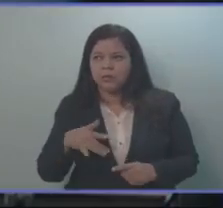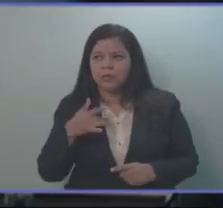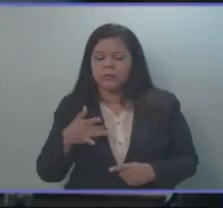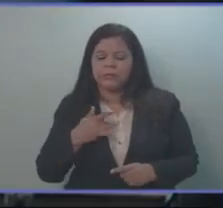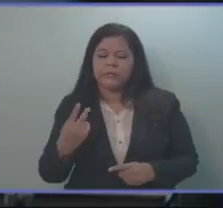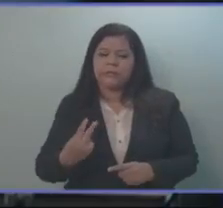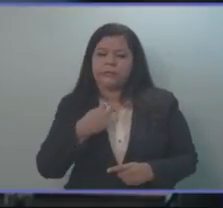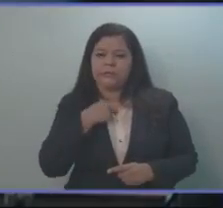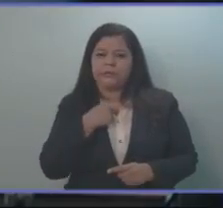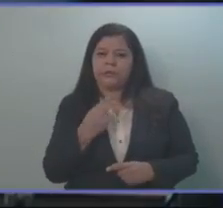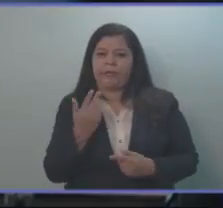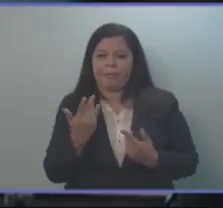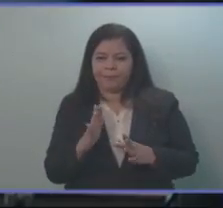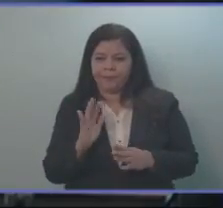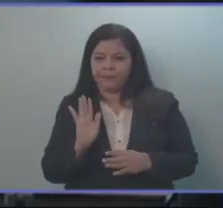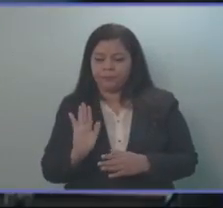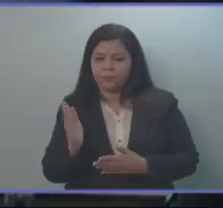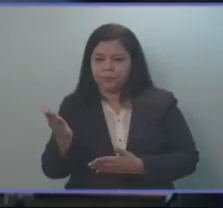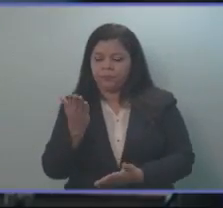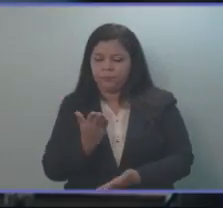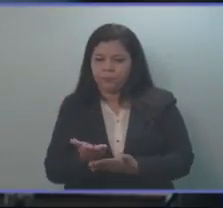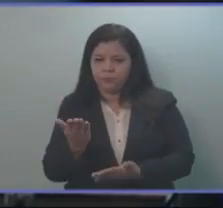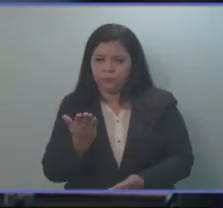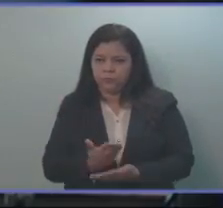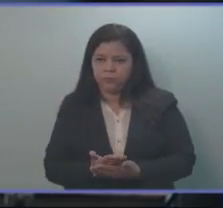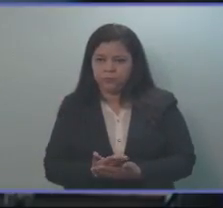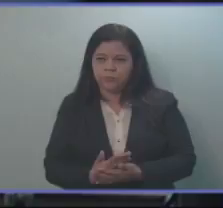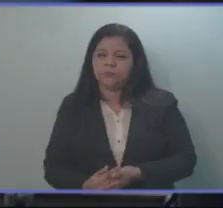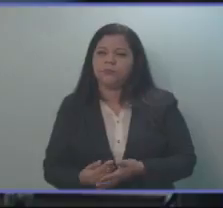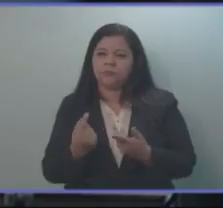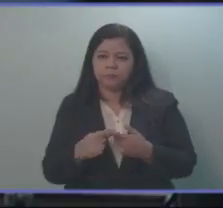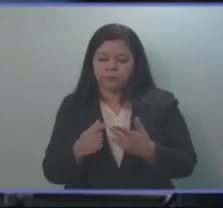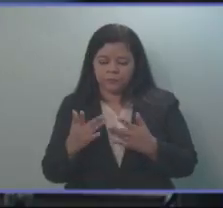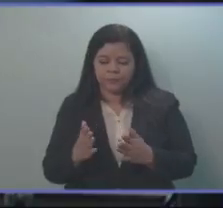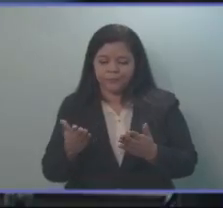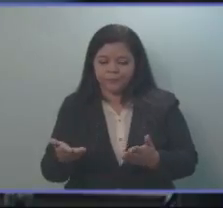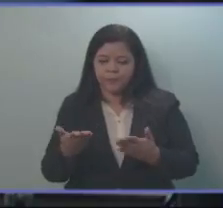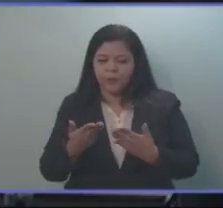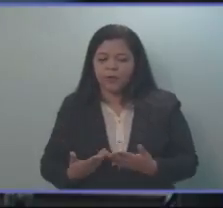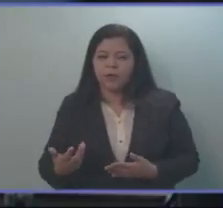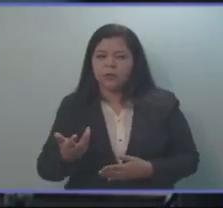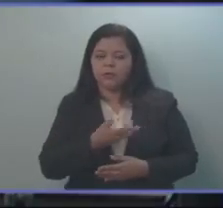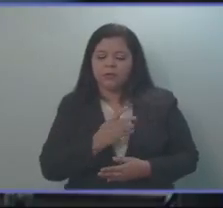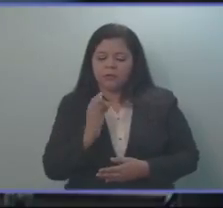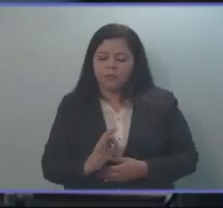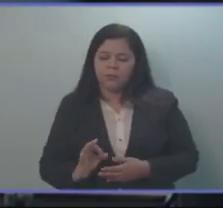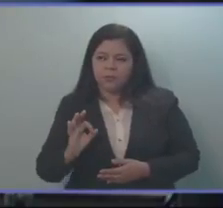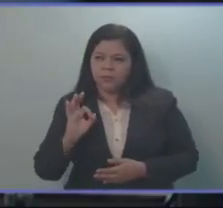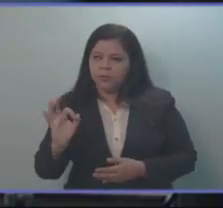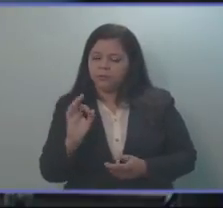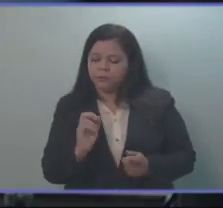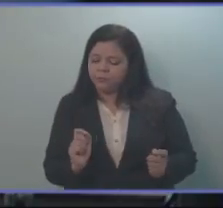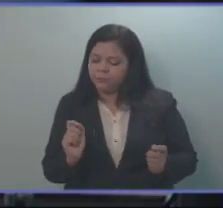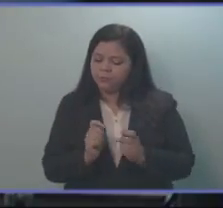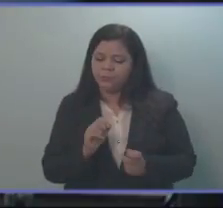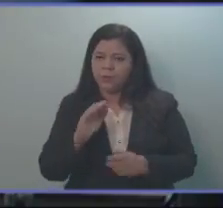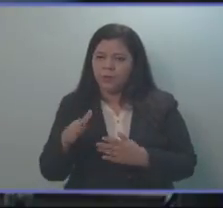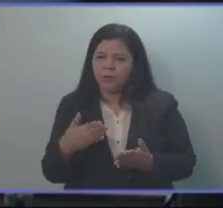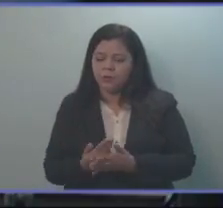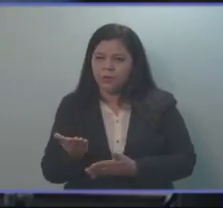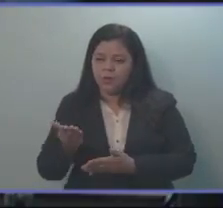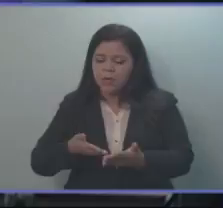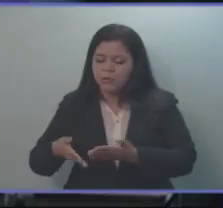impedidos de aportar sugerencias e iniciativas que abonen a mejorar y perfeccionar el servicio de